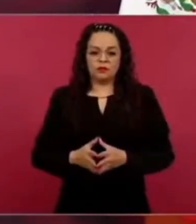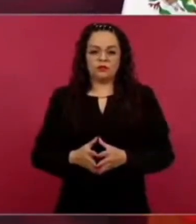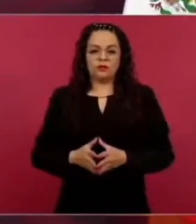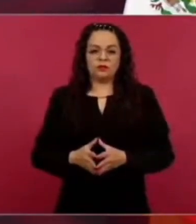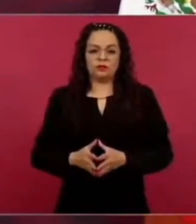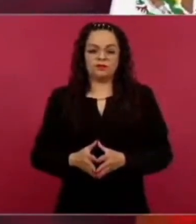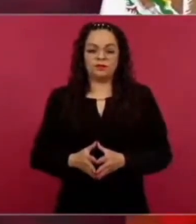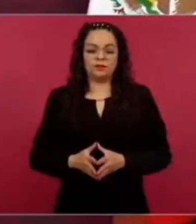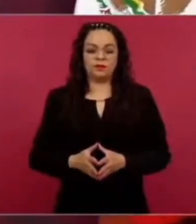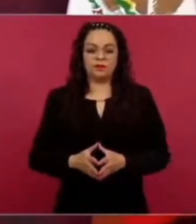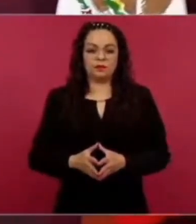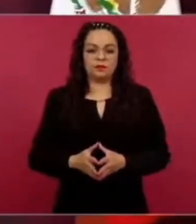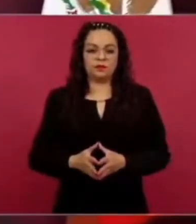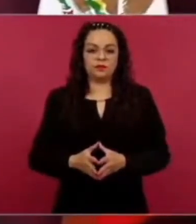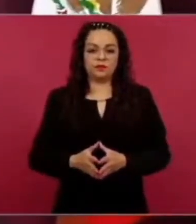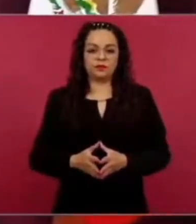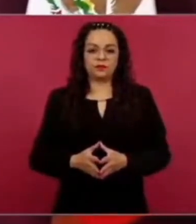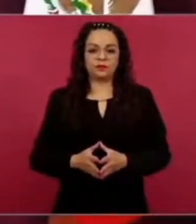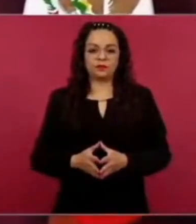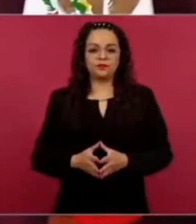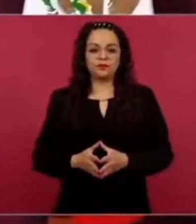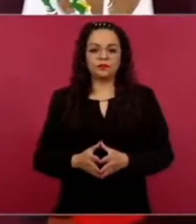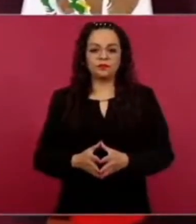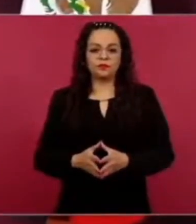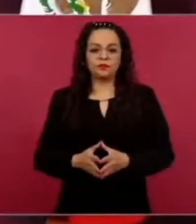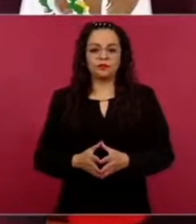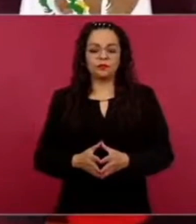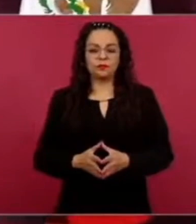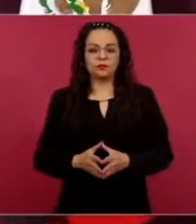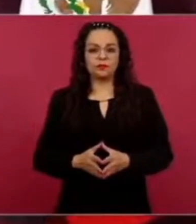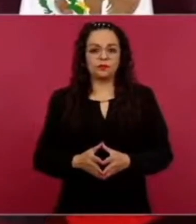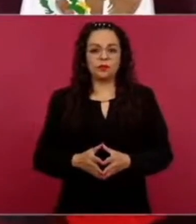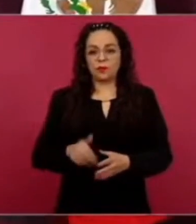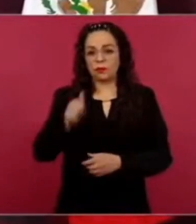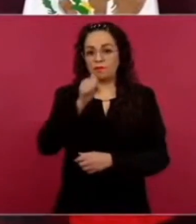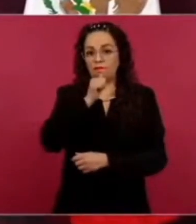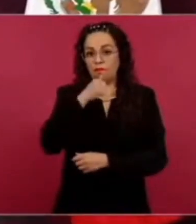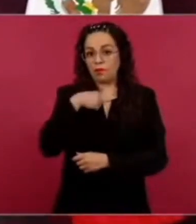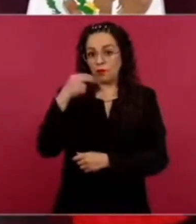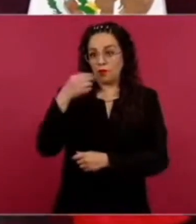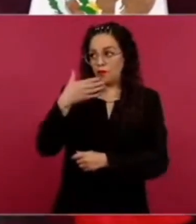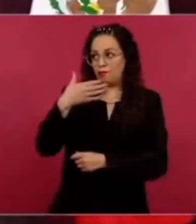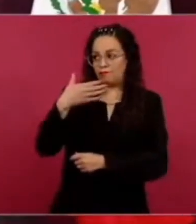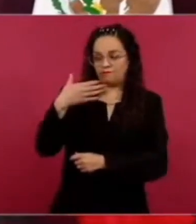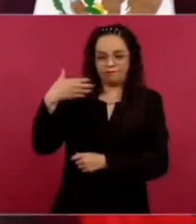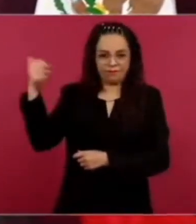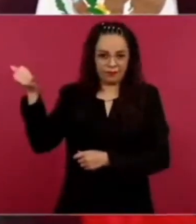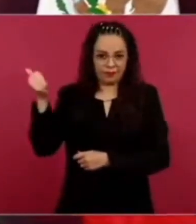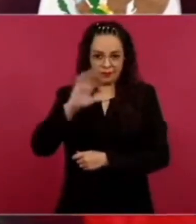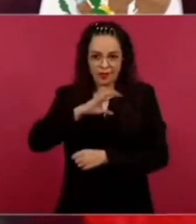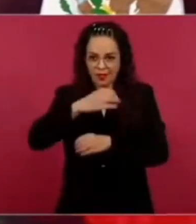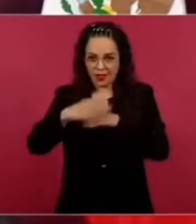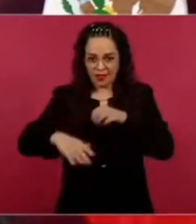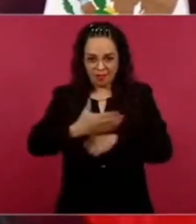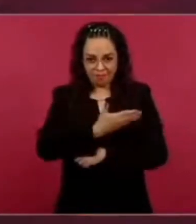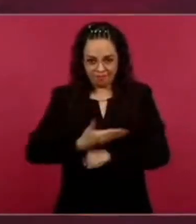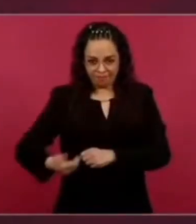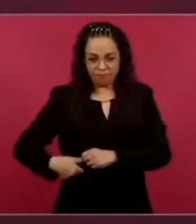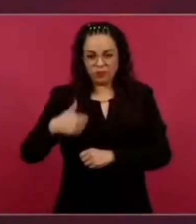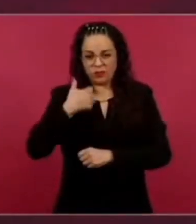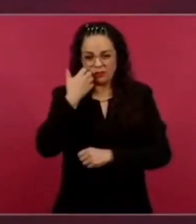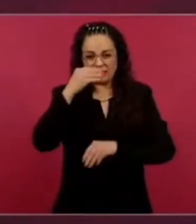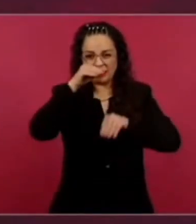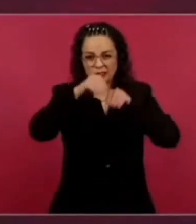una buena regulación para el uso, el manejo